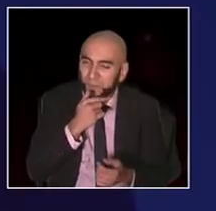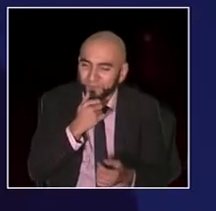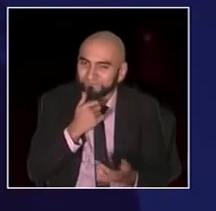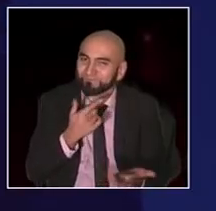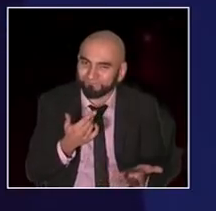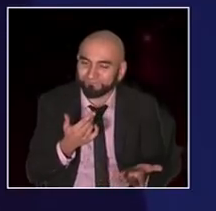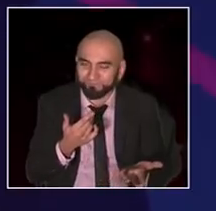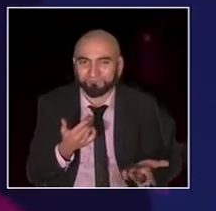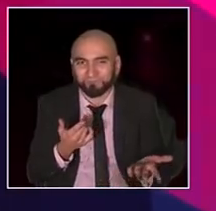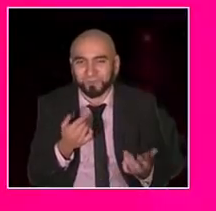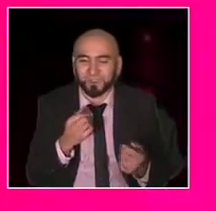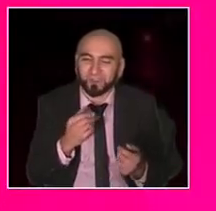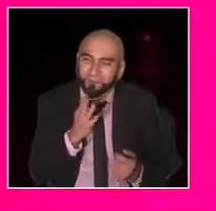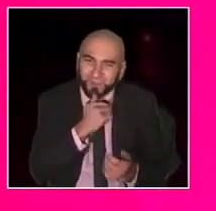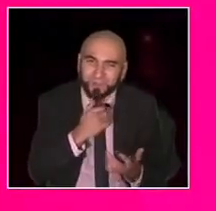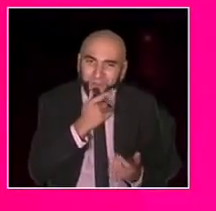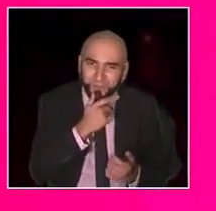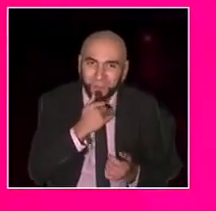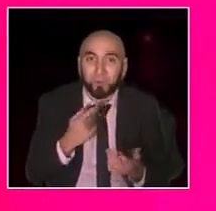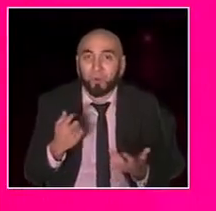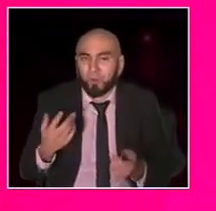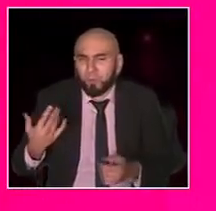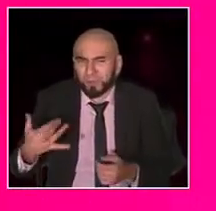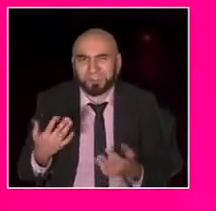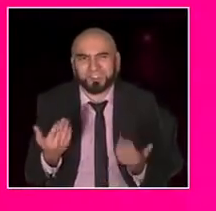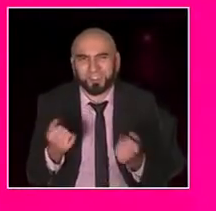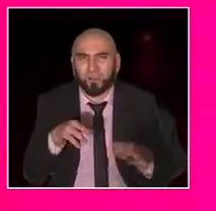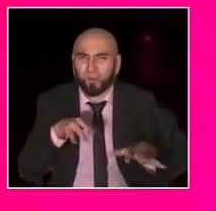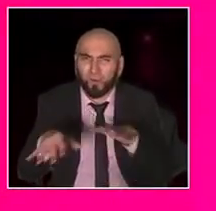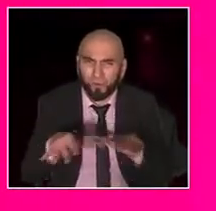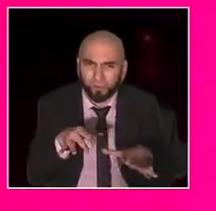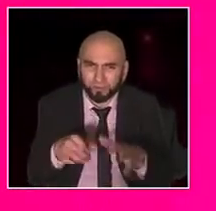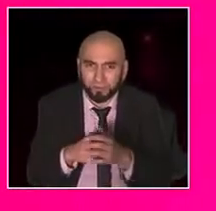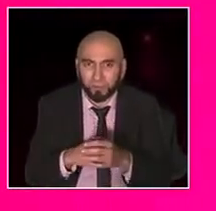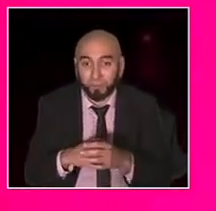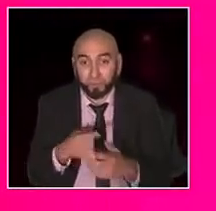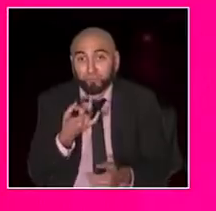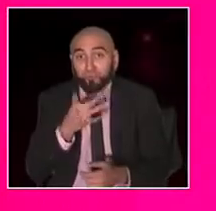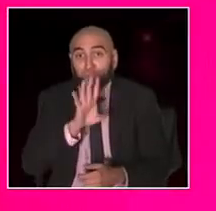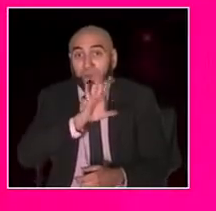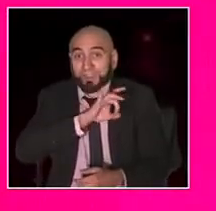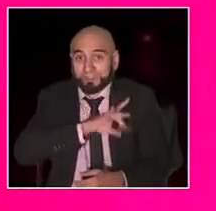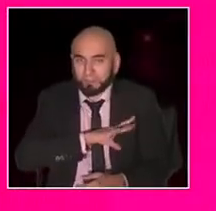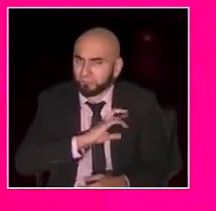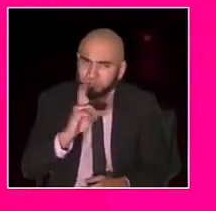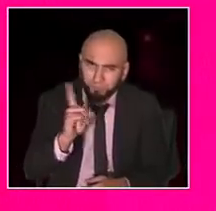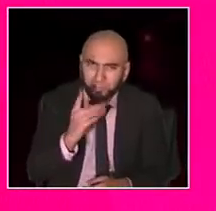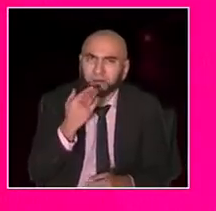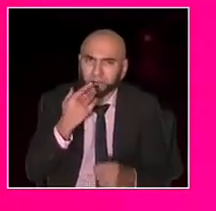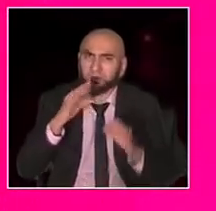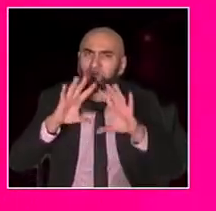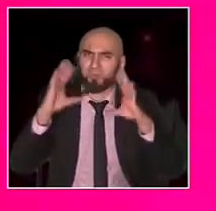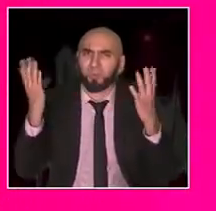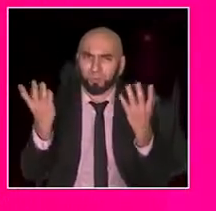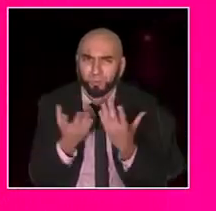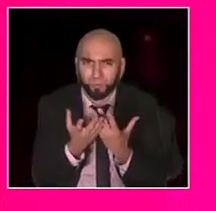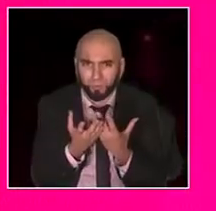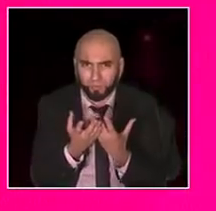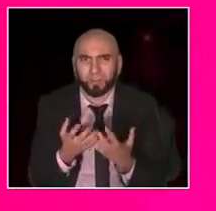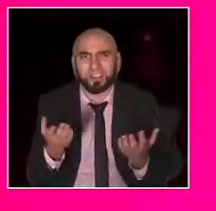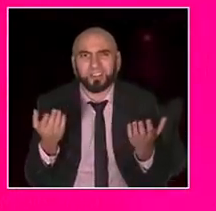cosas, tal vez la más importante de todas, y que es no solamente en Chile, en el mundo entero, es la necesidad de una